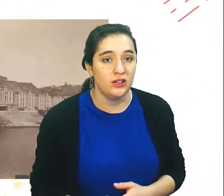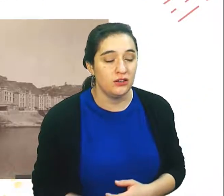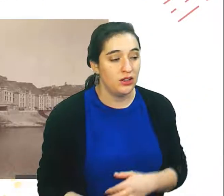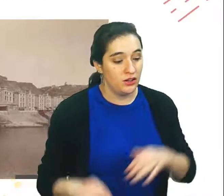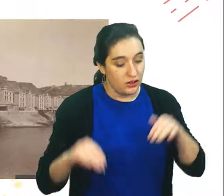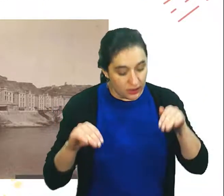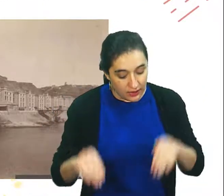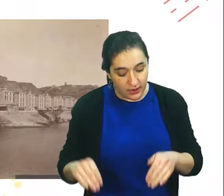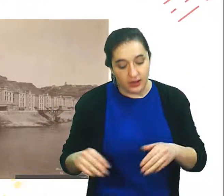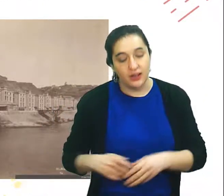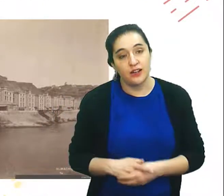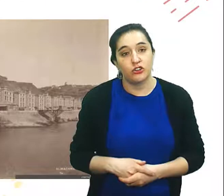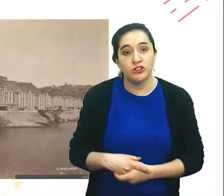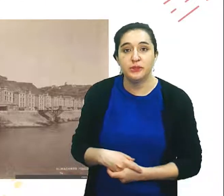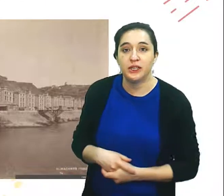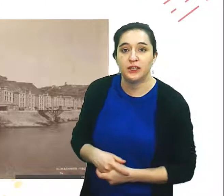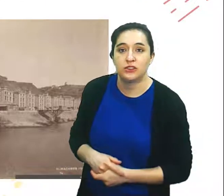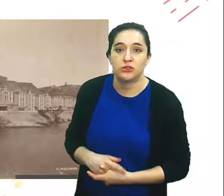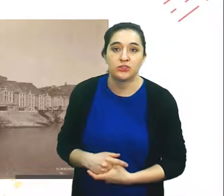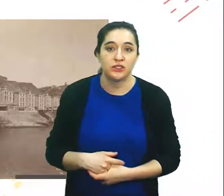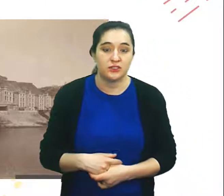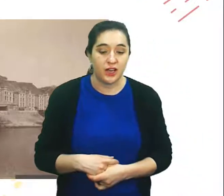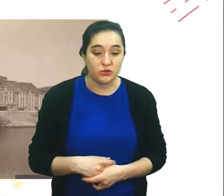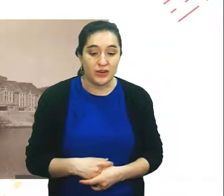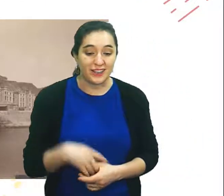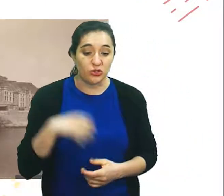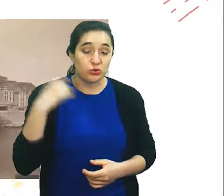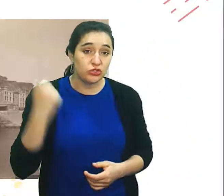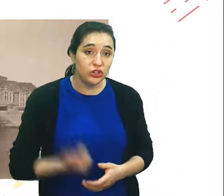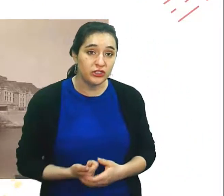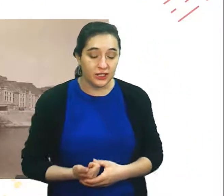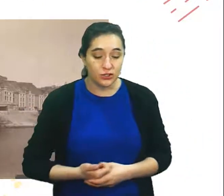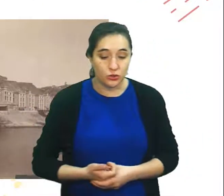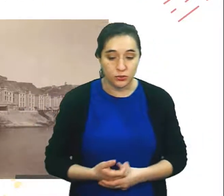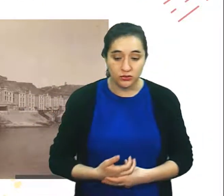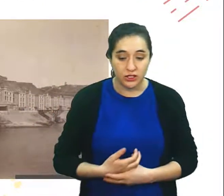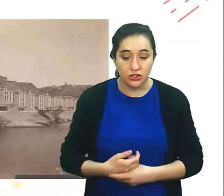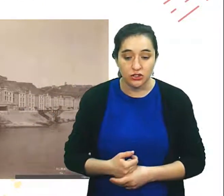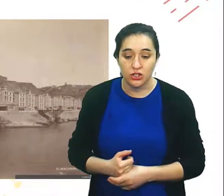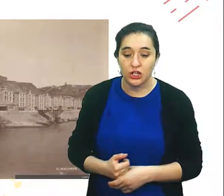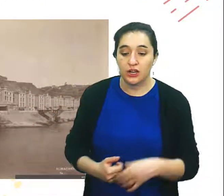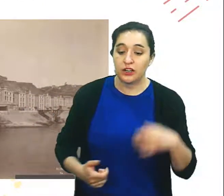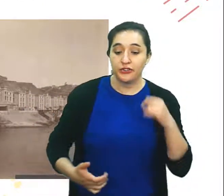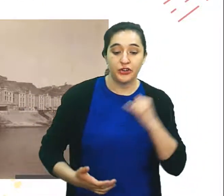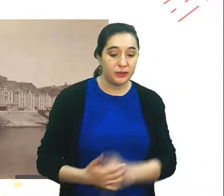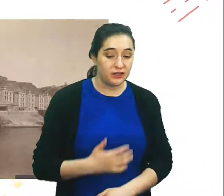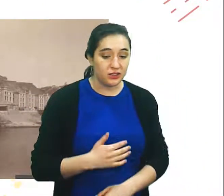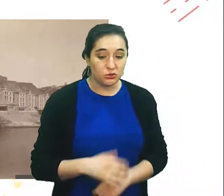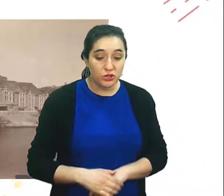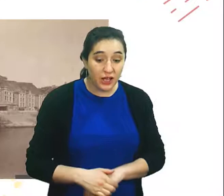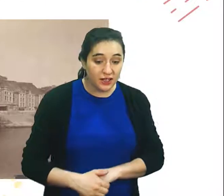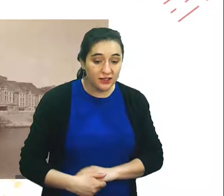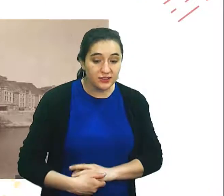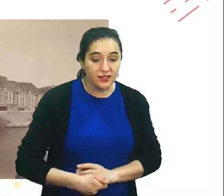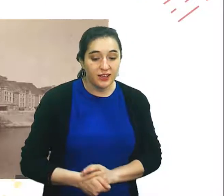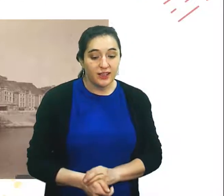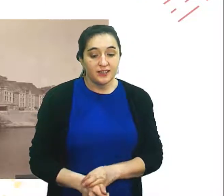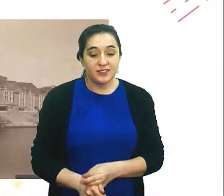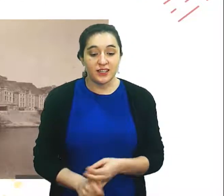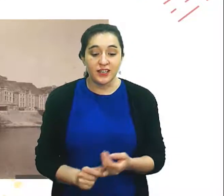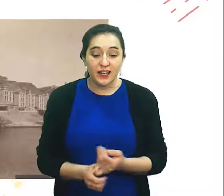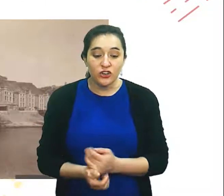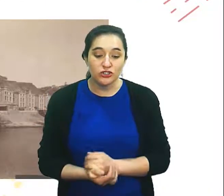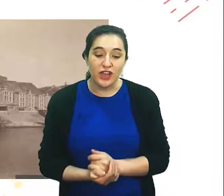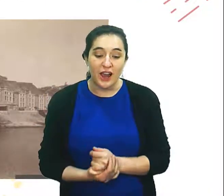y la baja de la economía. Entonces hay una reducción del gasto público, reformas tributarias,